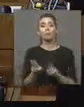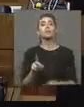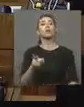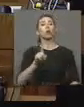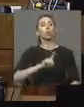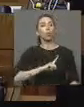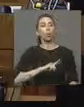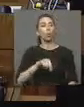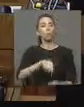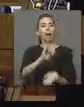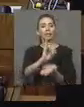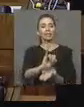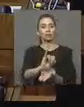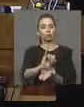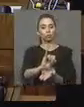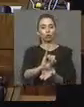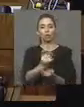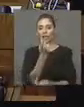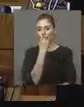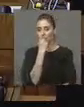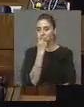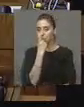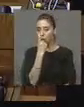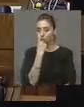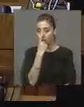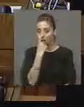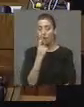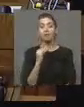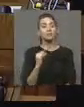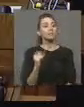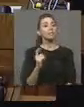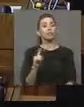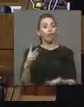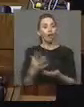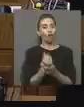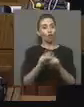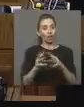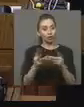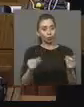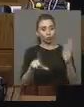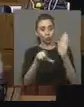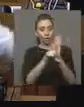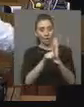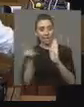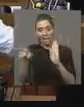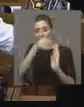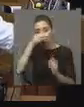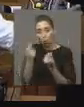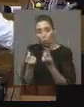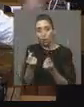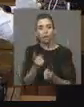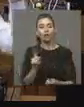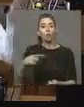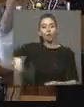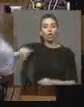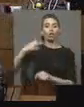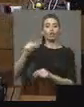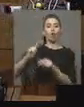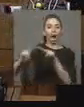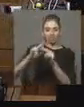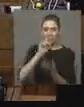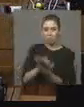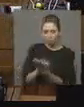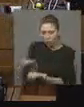de nuestra institucionalidad hipócrita. Y si no hemos logrado zanjar legalmente que están lucrando, no es porque no lo hagan, cosa que es